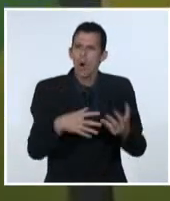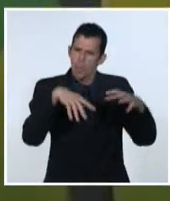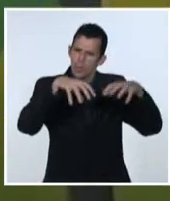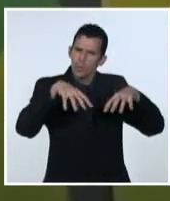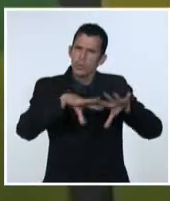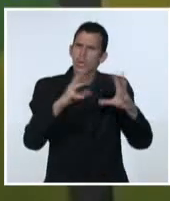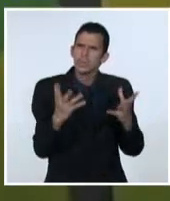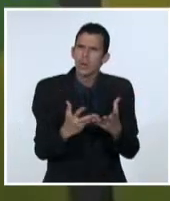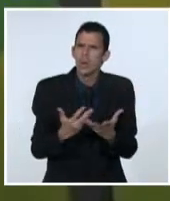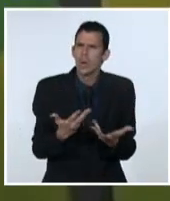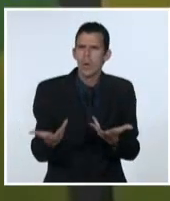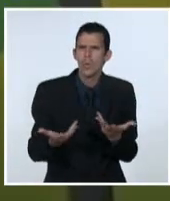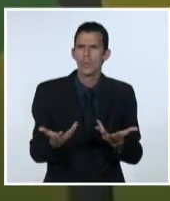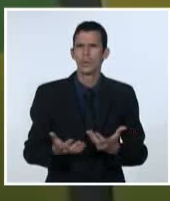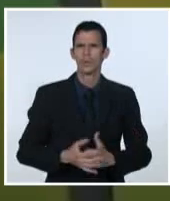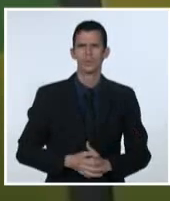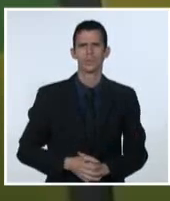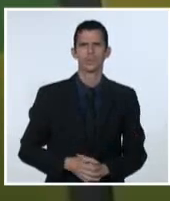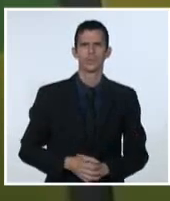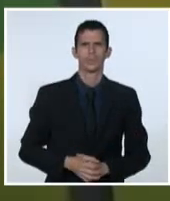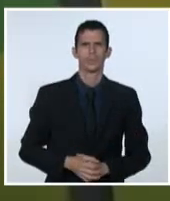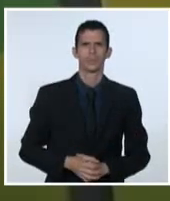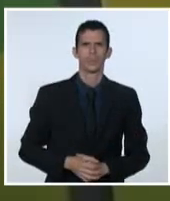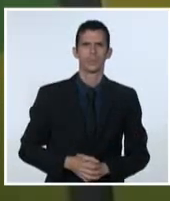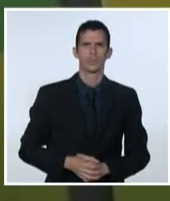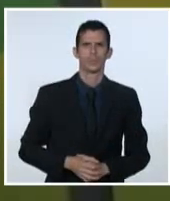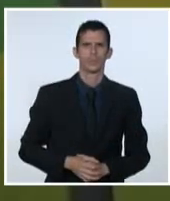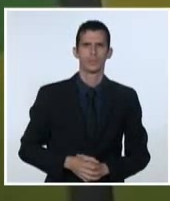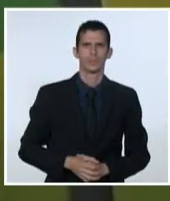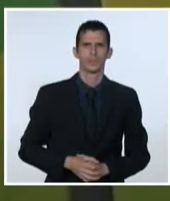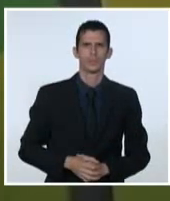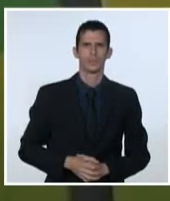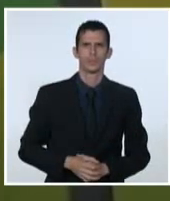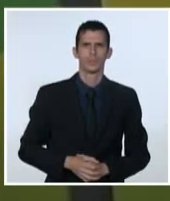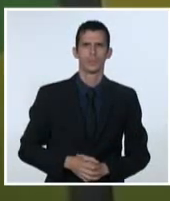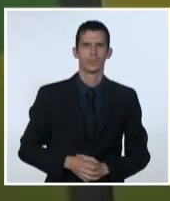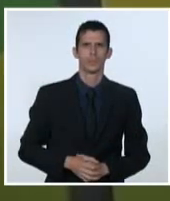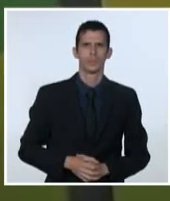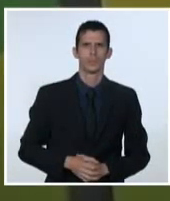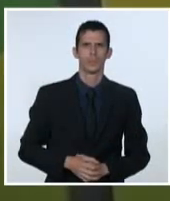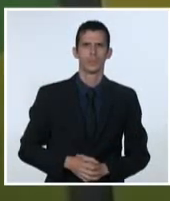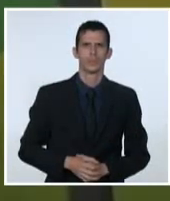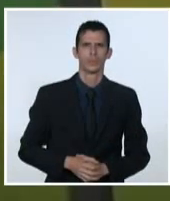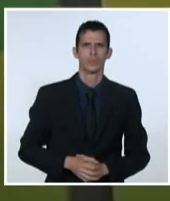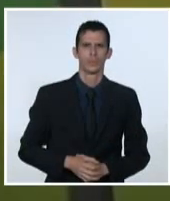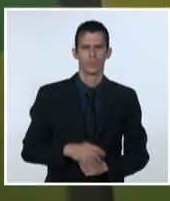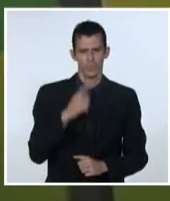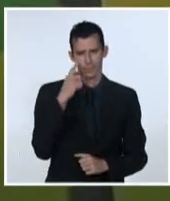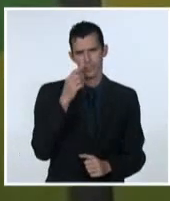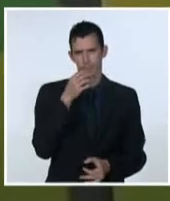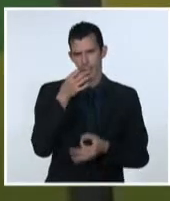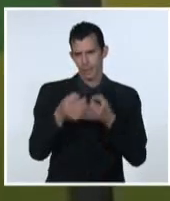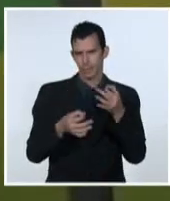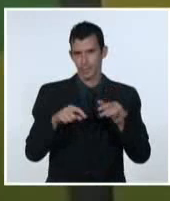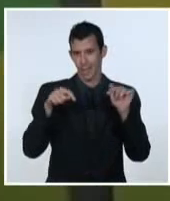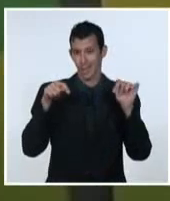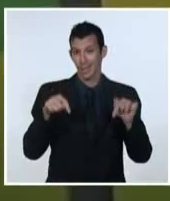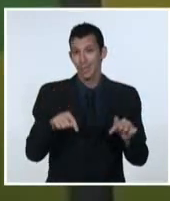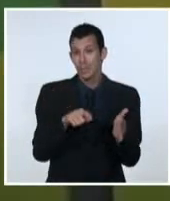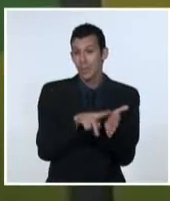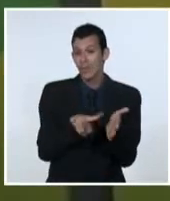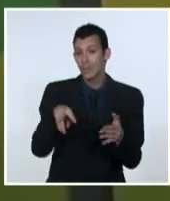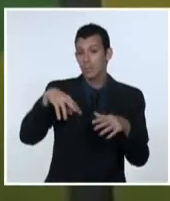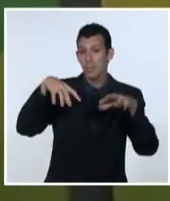derivada de la depresión tropical número 10 Les comento que las precipitaciones en Pinar del Río han sido fuertes a intervalos